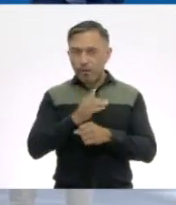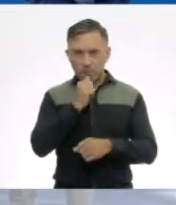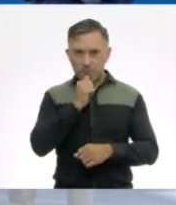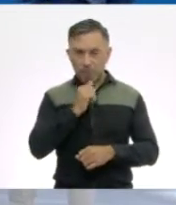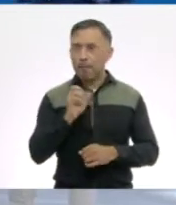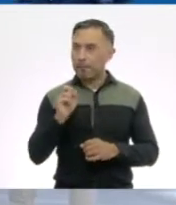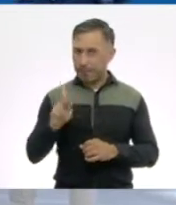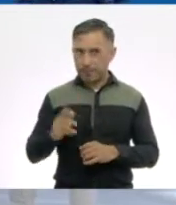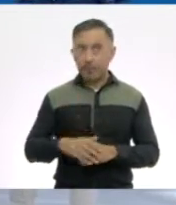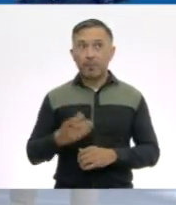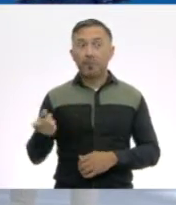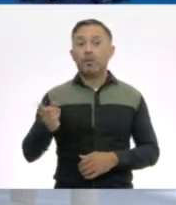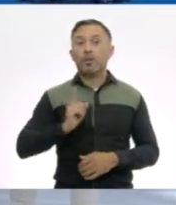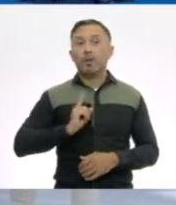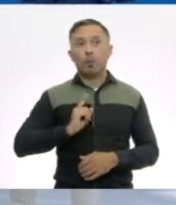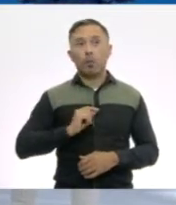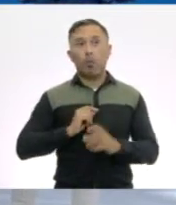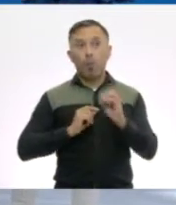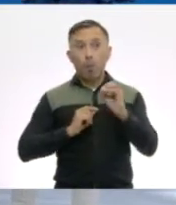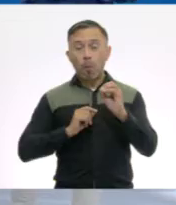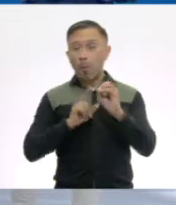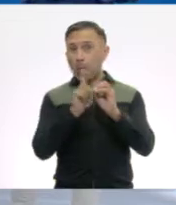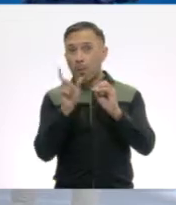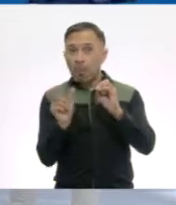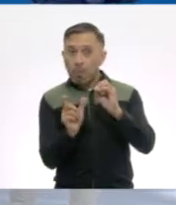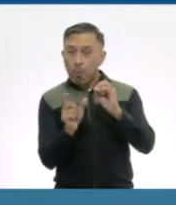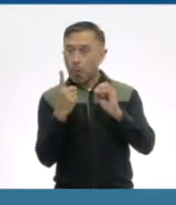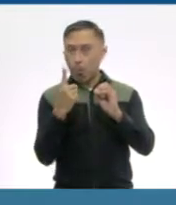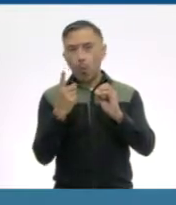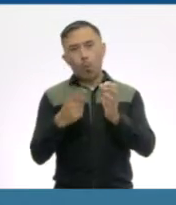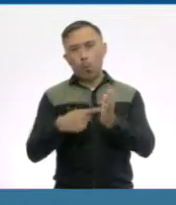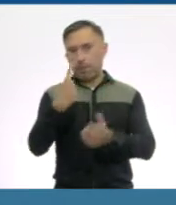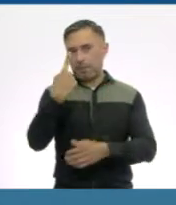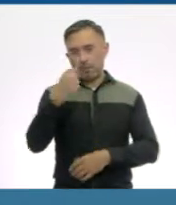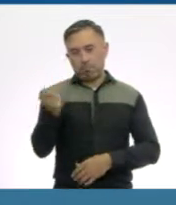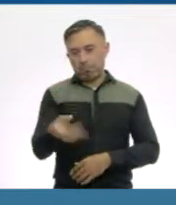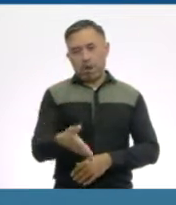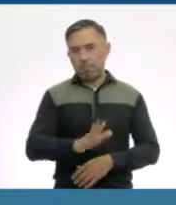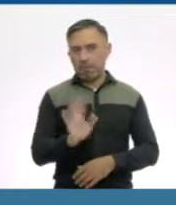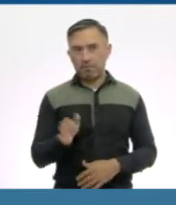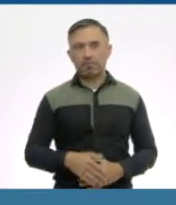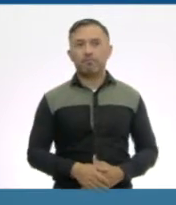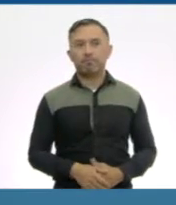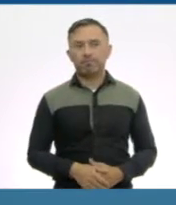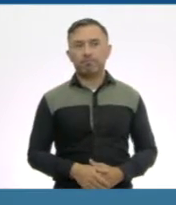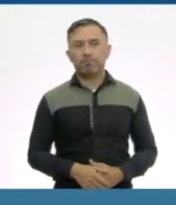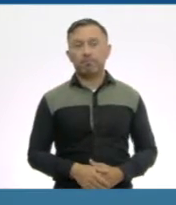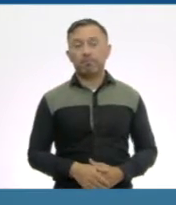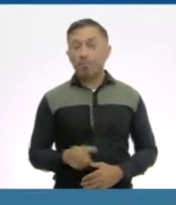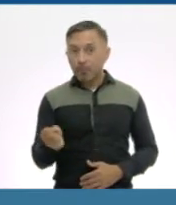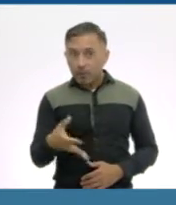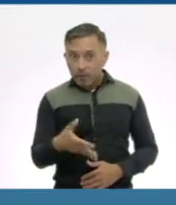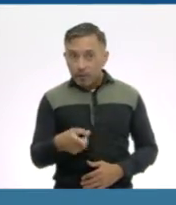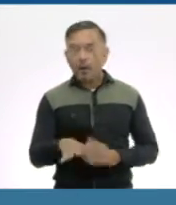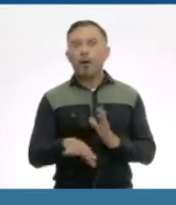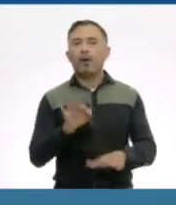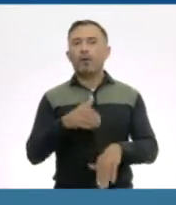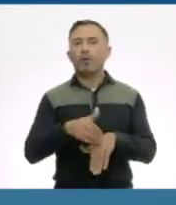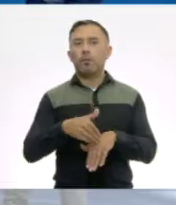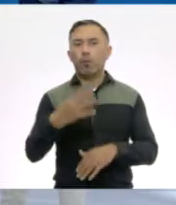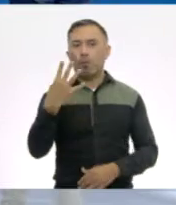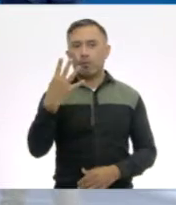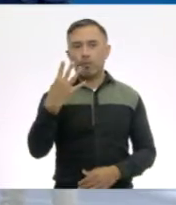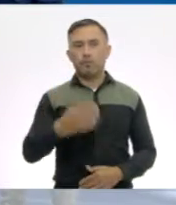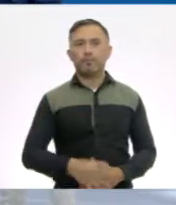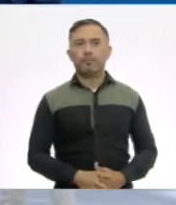Me toca nada más un tiro porque tengo solo un espacio. Y salió un 4. Entonces,